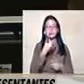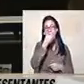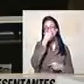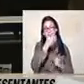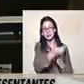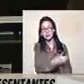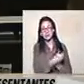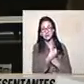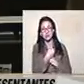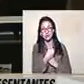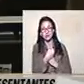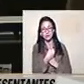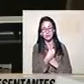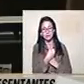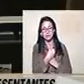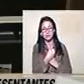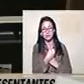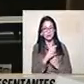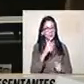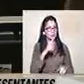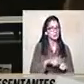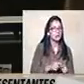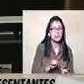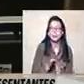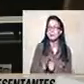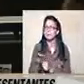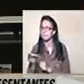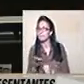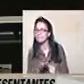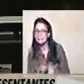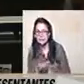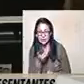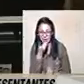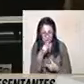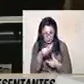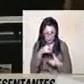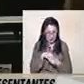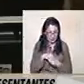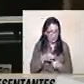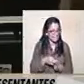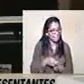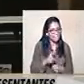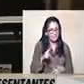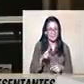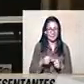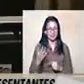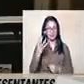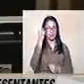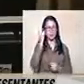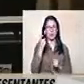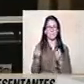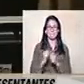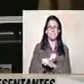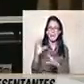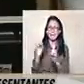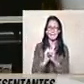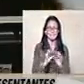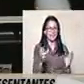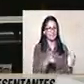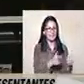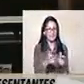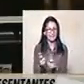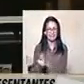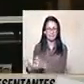ciudades capitales, que no podíamos ir a nuestros municipios, que los bombardeos, que